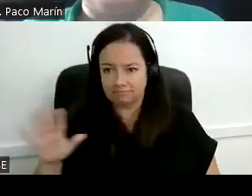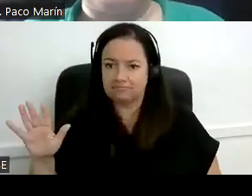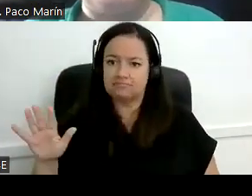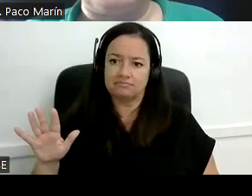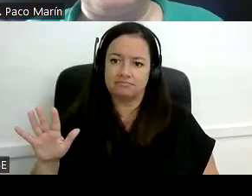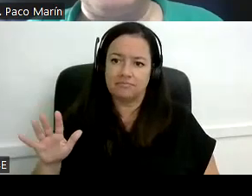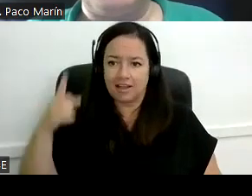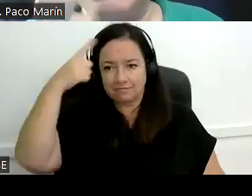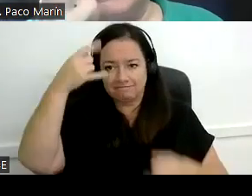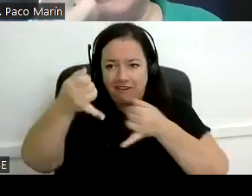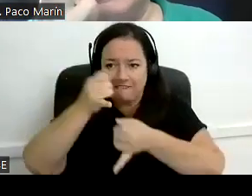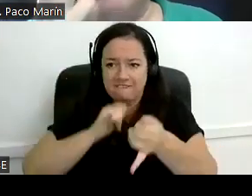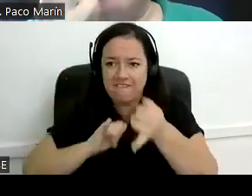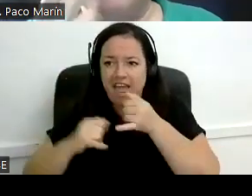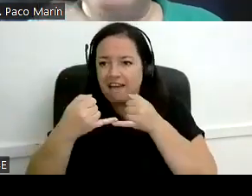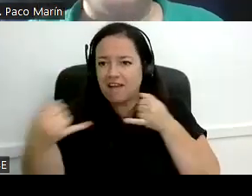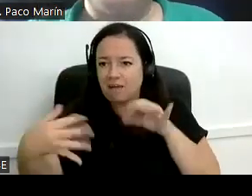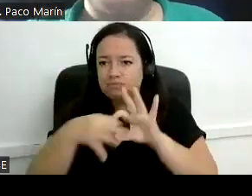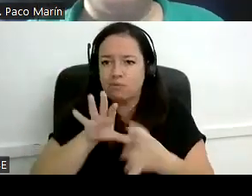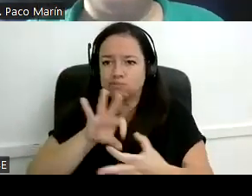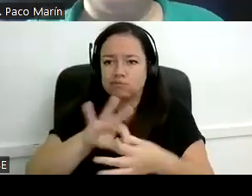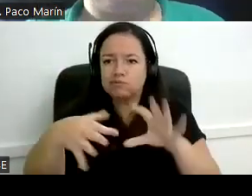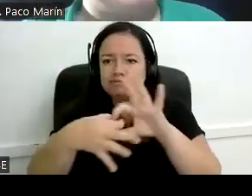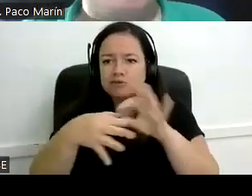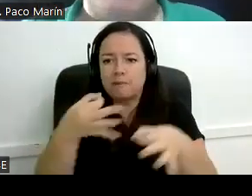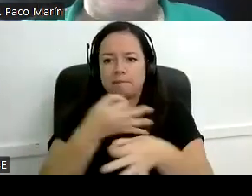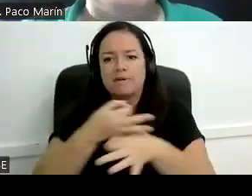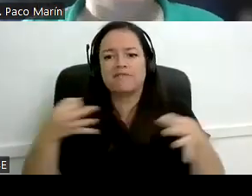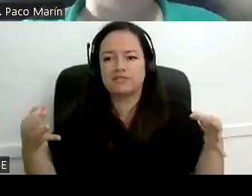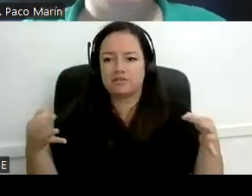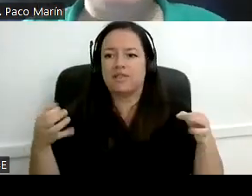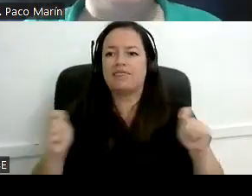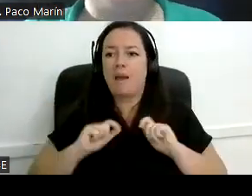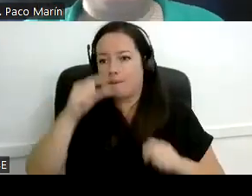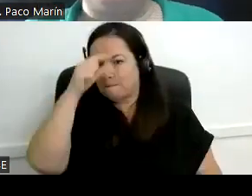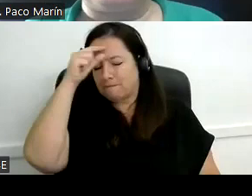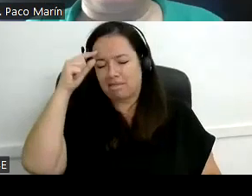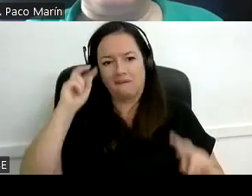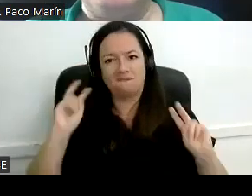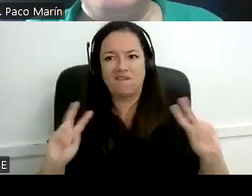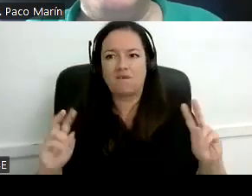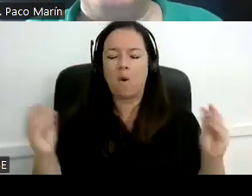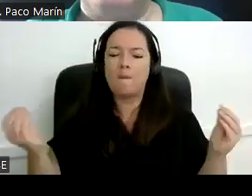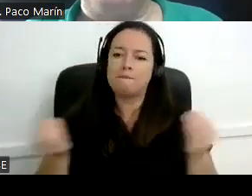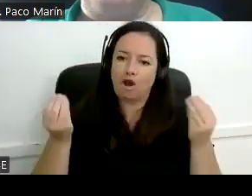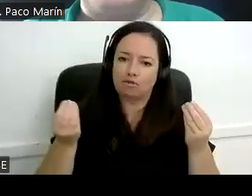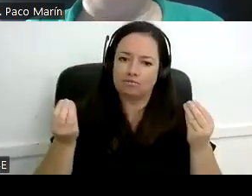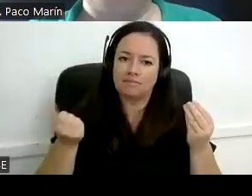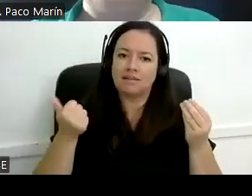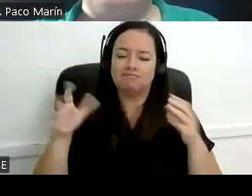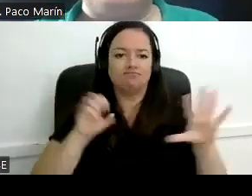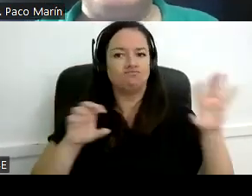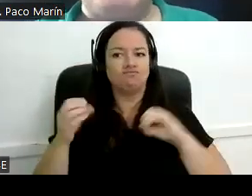en la neurotransmisión nerviosa y por lo tanto activarnos mentalmente y activarnos a nivel